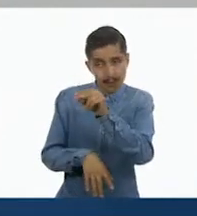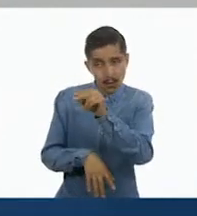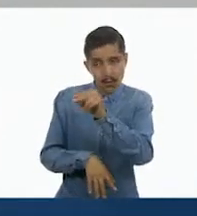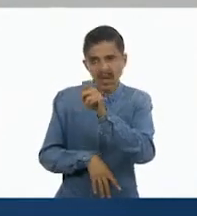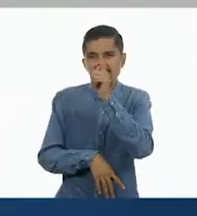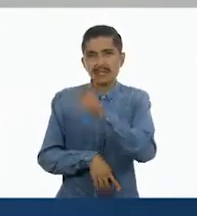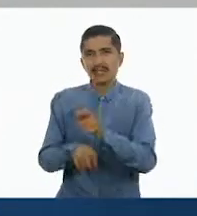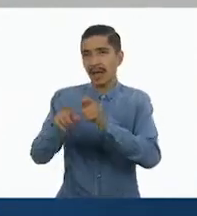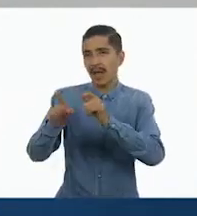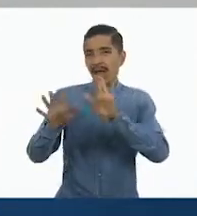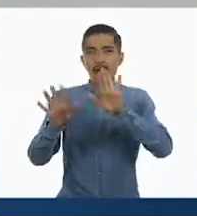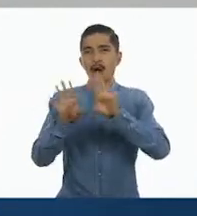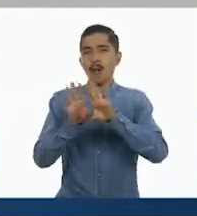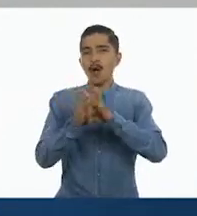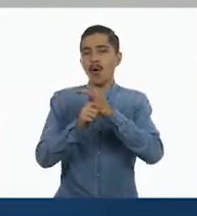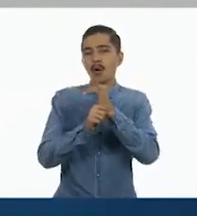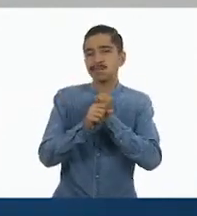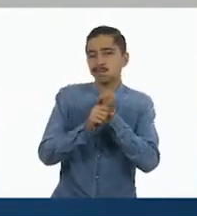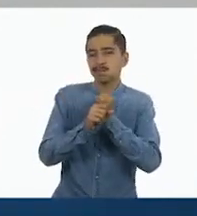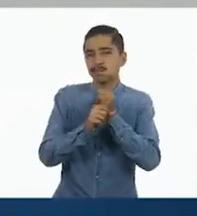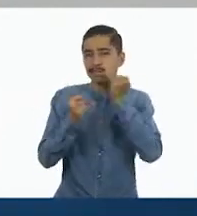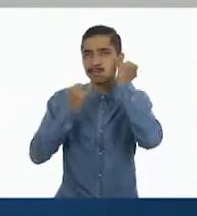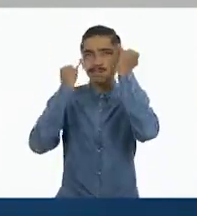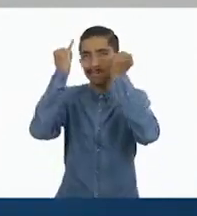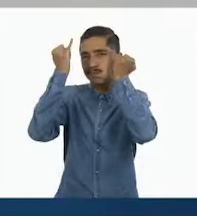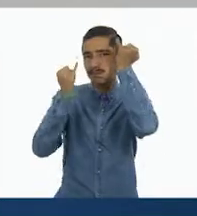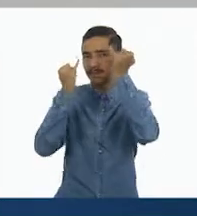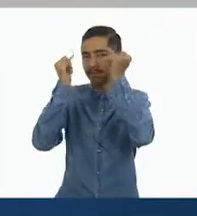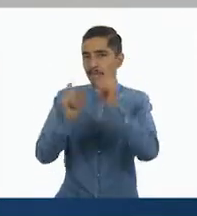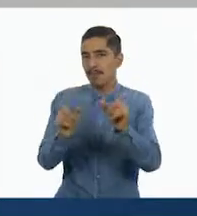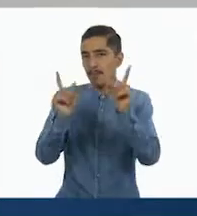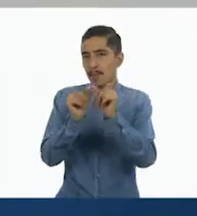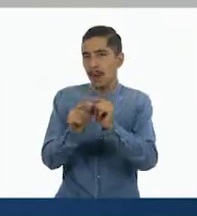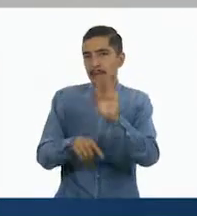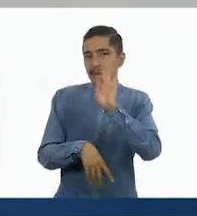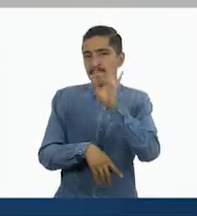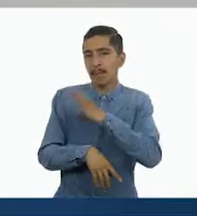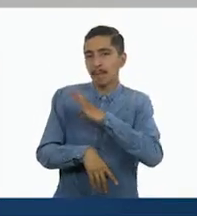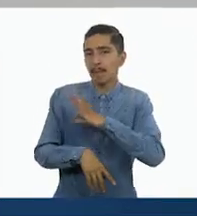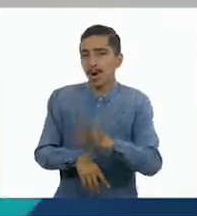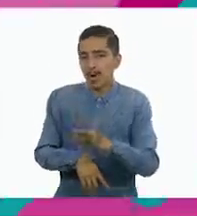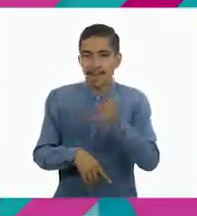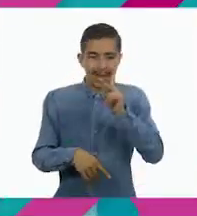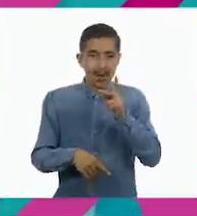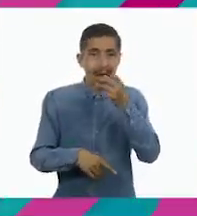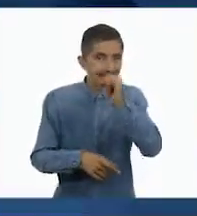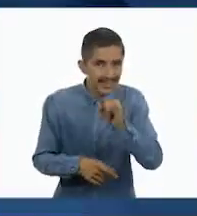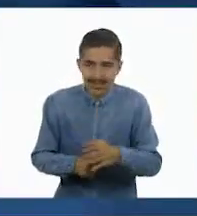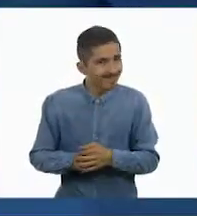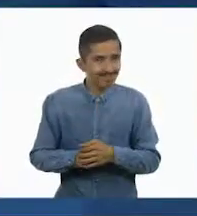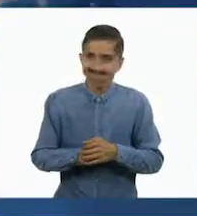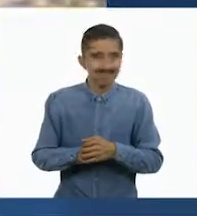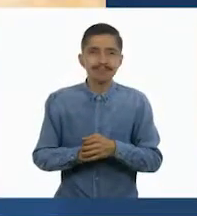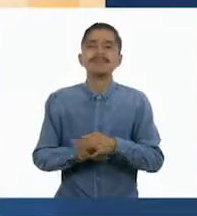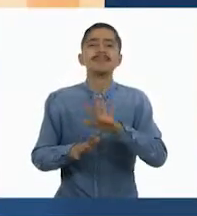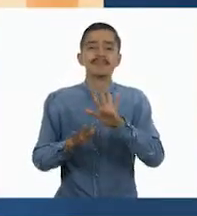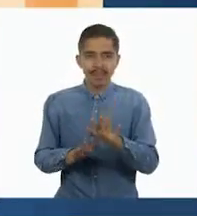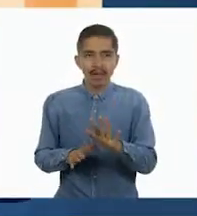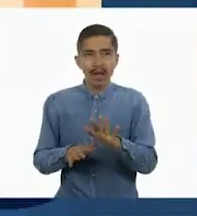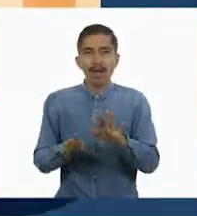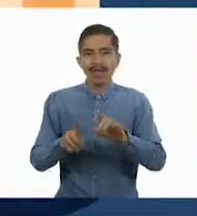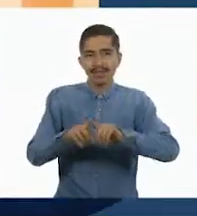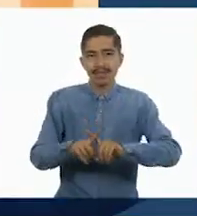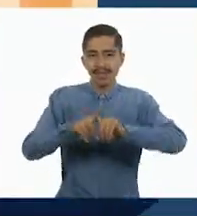cantidad hipotética. Es un ejercicio de la imaginación de lo que hubiera podido ser, pero no fue. Es distinto tener un dato